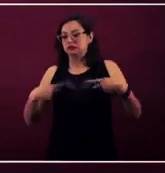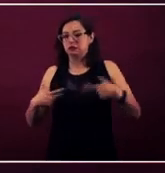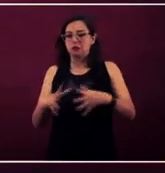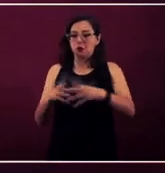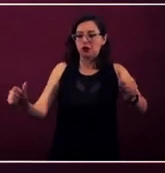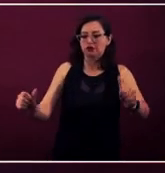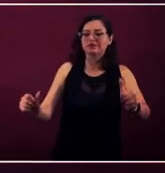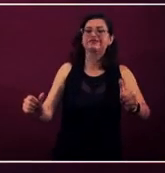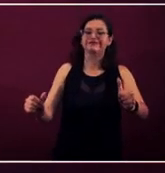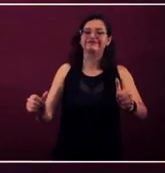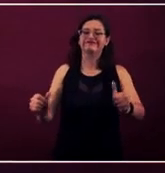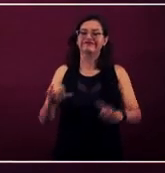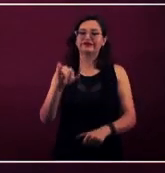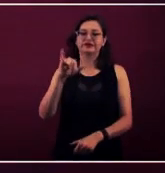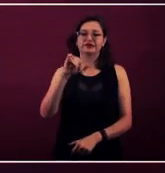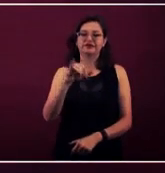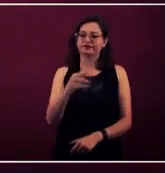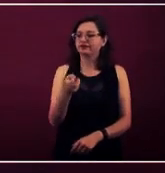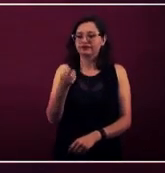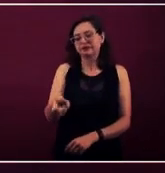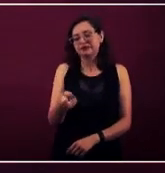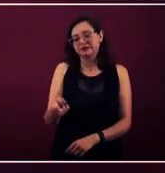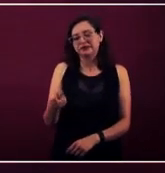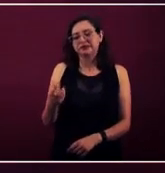no es fácil llevar